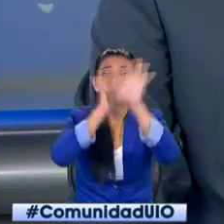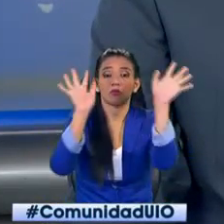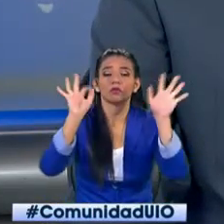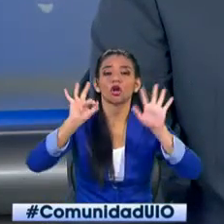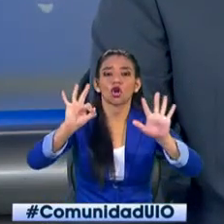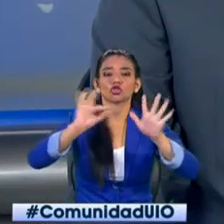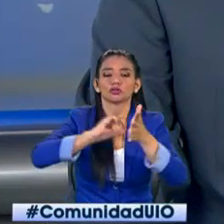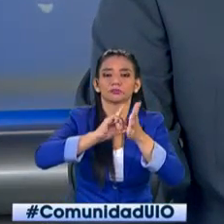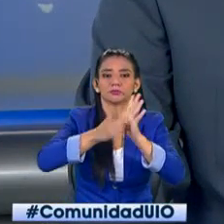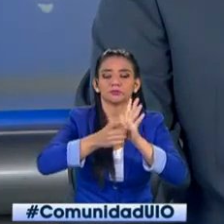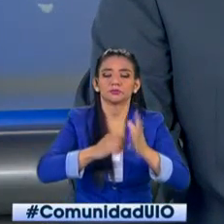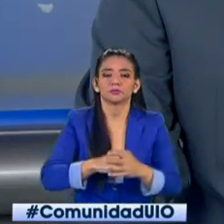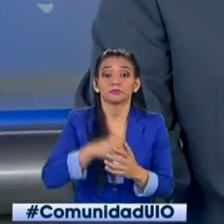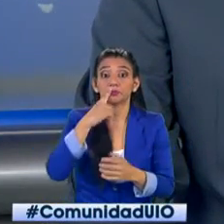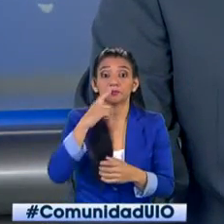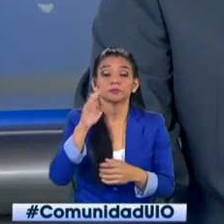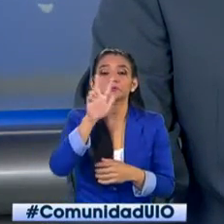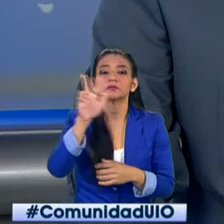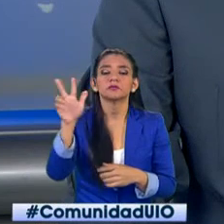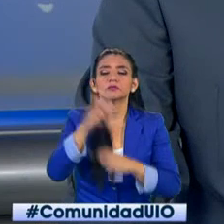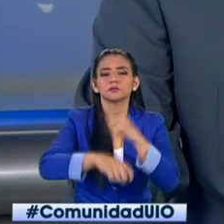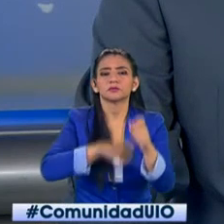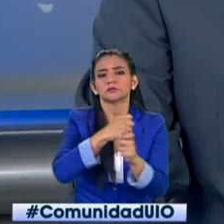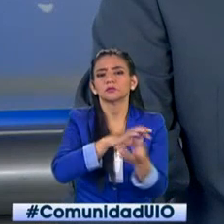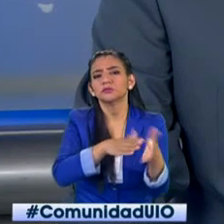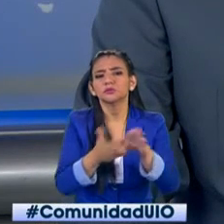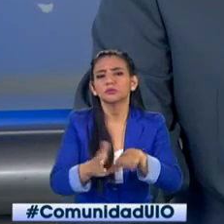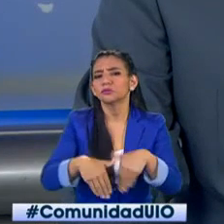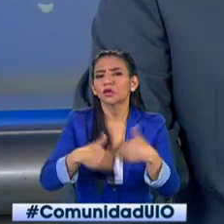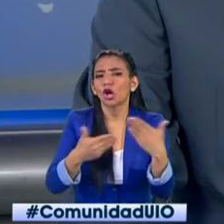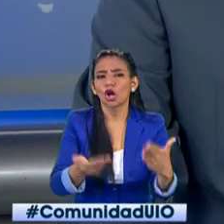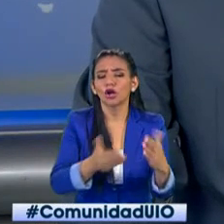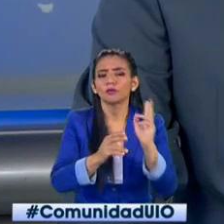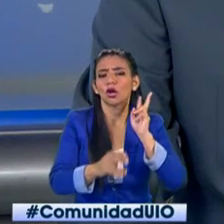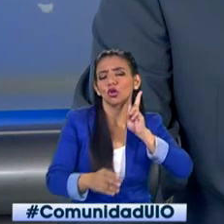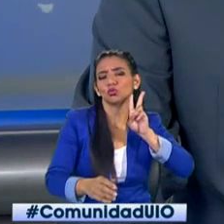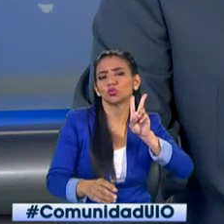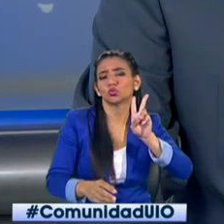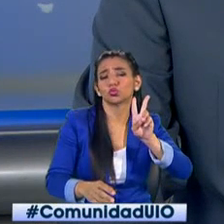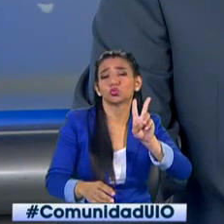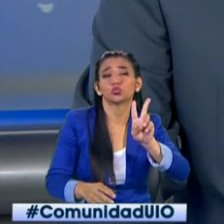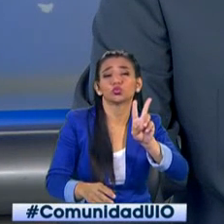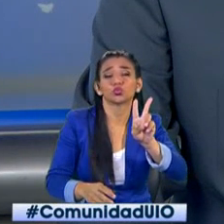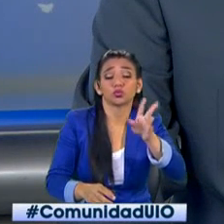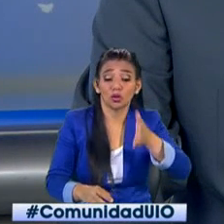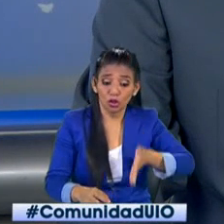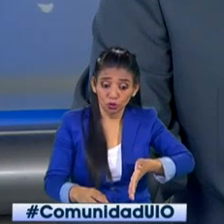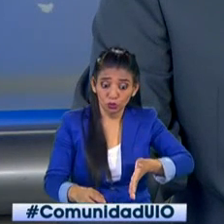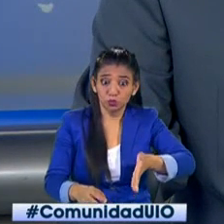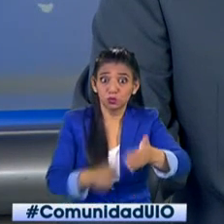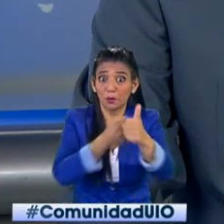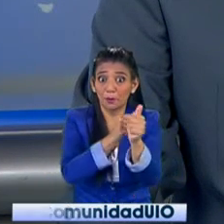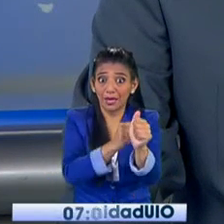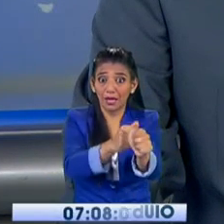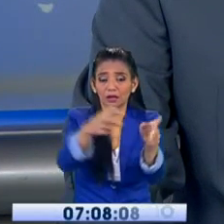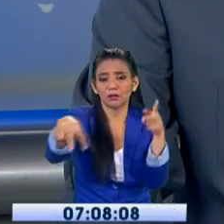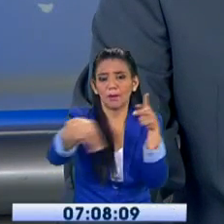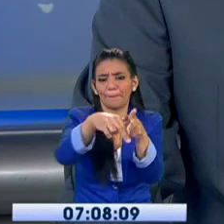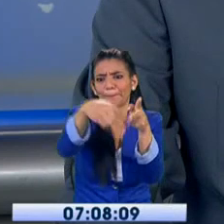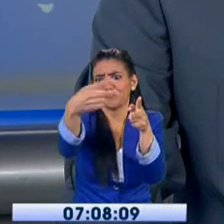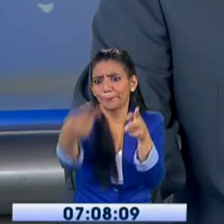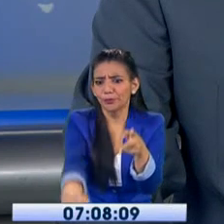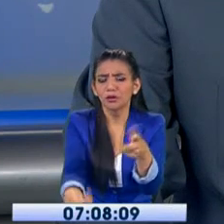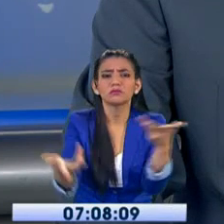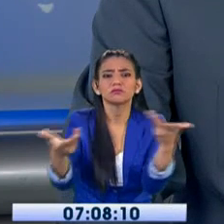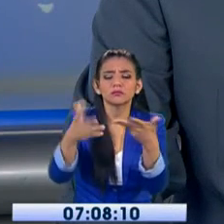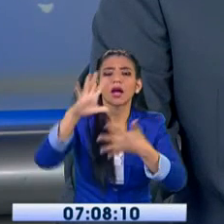7:08 a.m, un hombre de 33 años falleció tras ser atropellado por un articulado que transitaba por el carril exclusivo de la Metrovía, en la Avenida América,